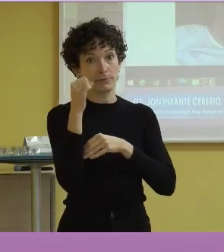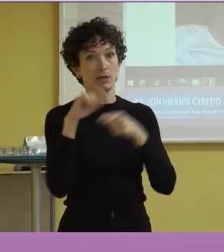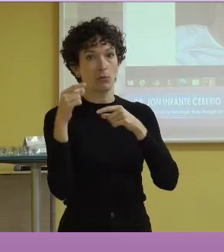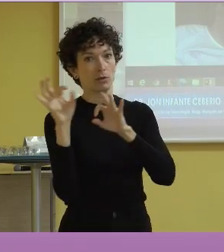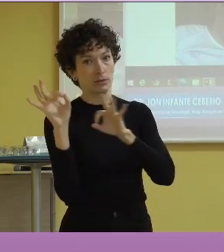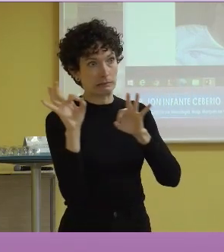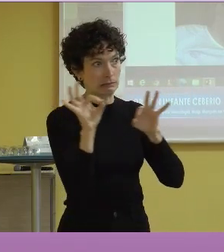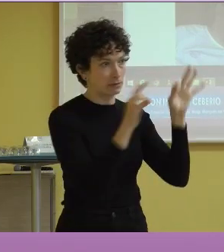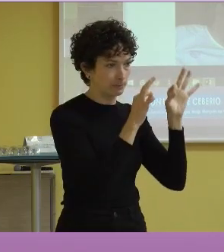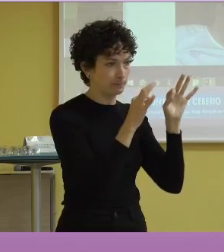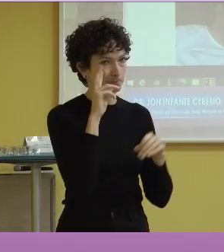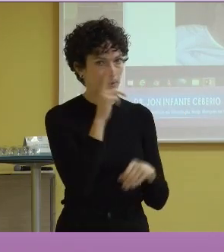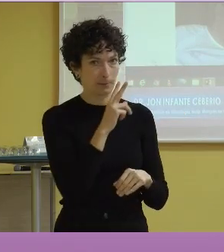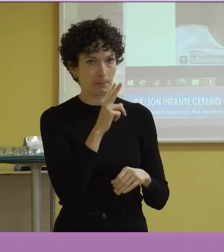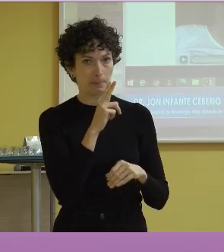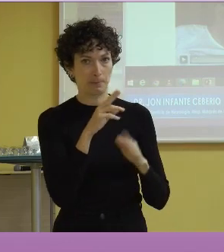este vídeo.